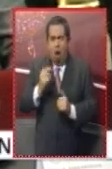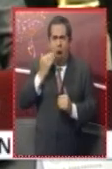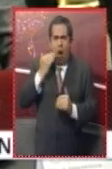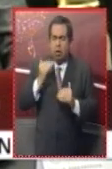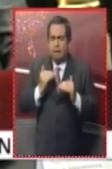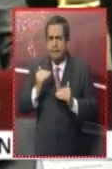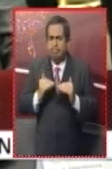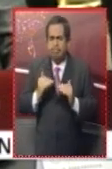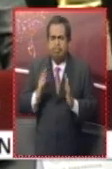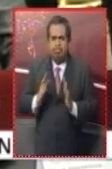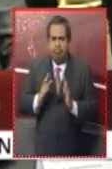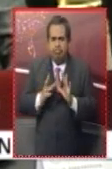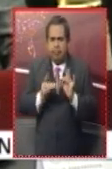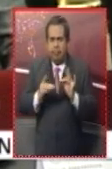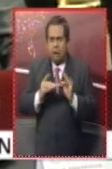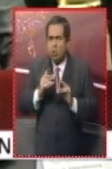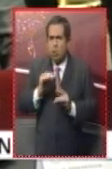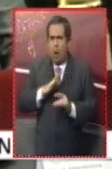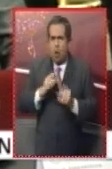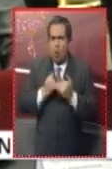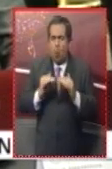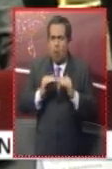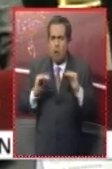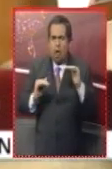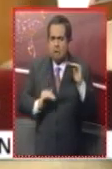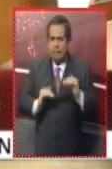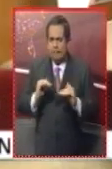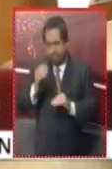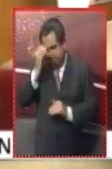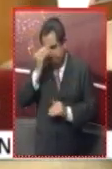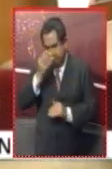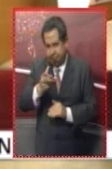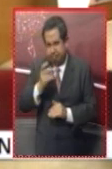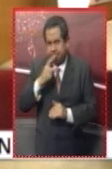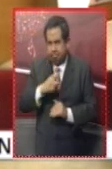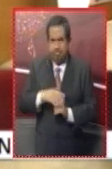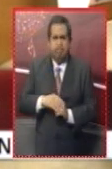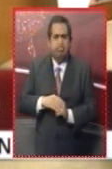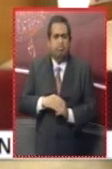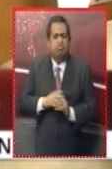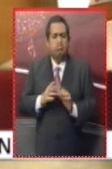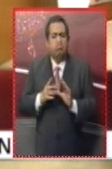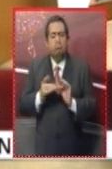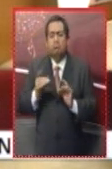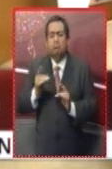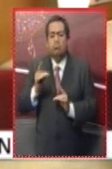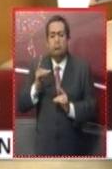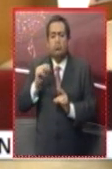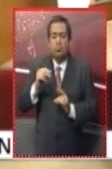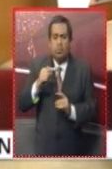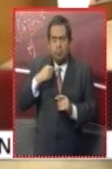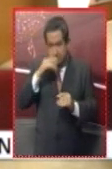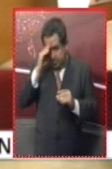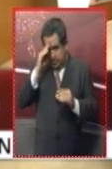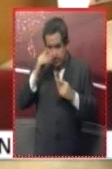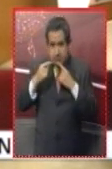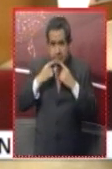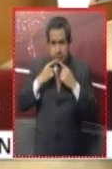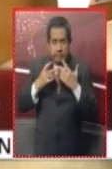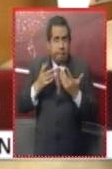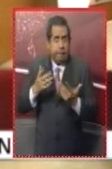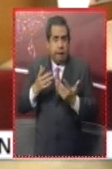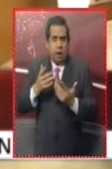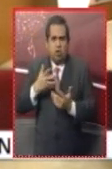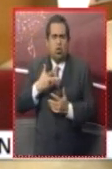desequilibrio, implica desigualdad ante las partes. No es que eluda yo llevar a cabo